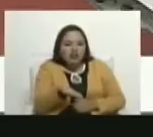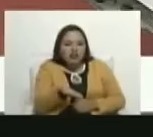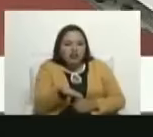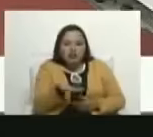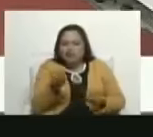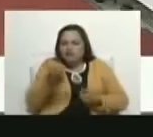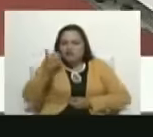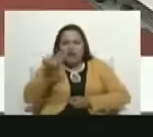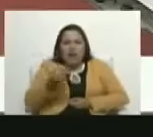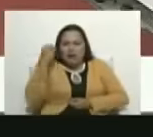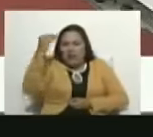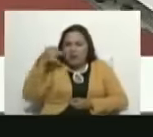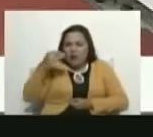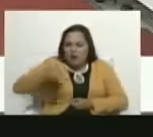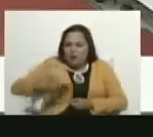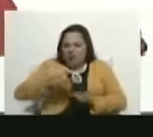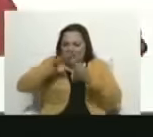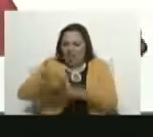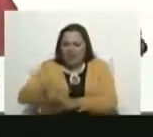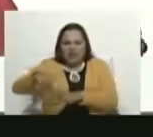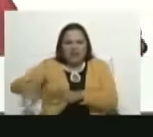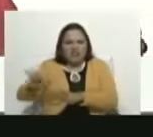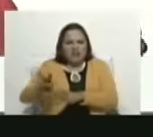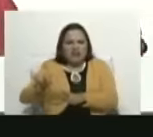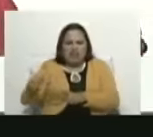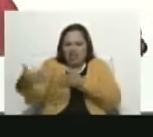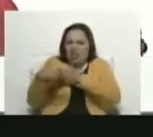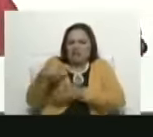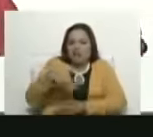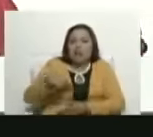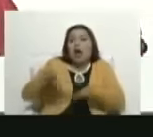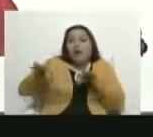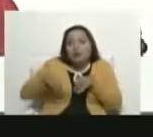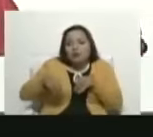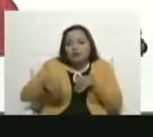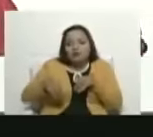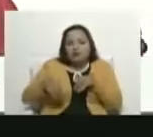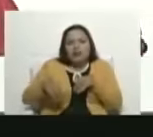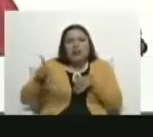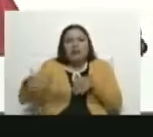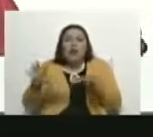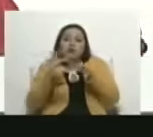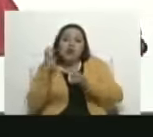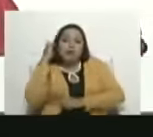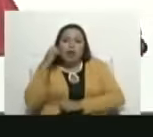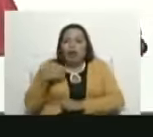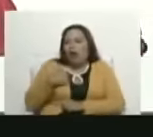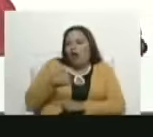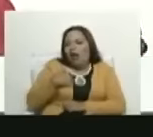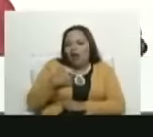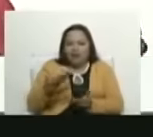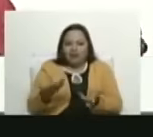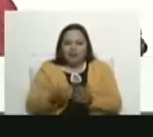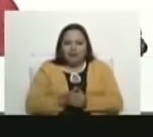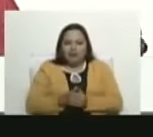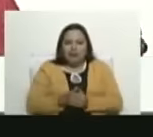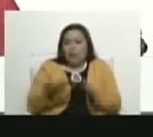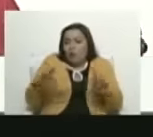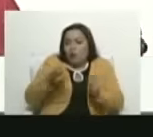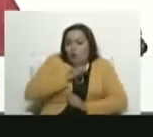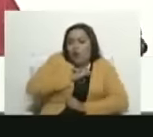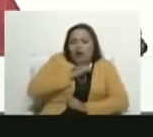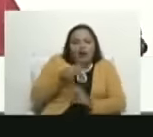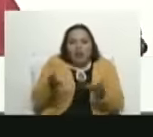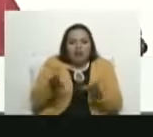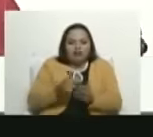Muy groseros a pensar que pueden imponernos cosas a nosotros. La Unión Europea, Europea no asusta a nadie, ¿vale?